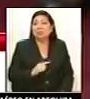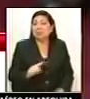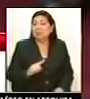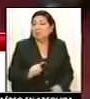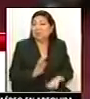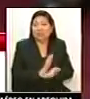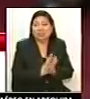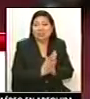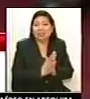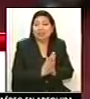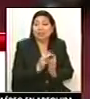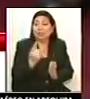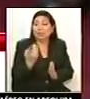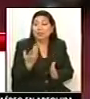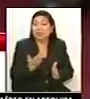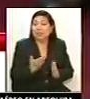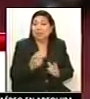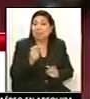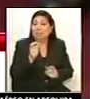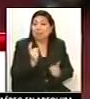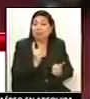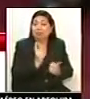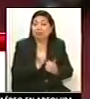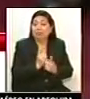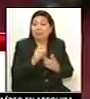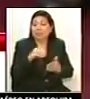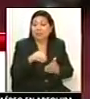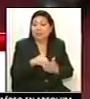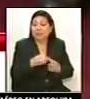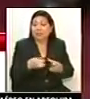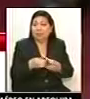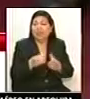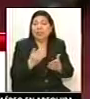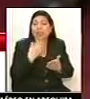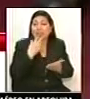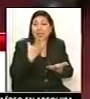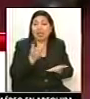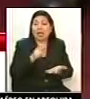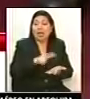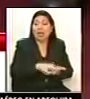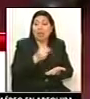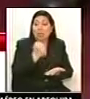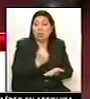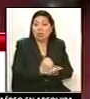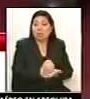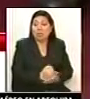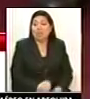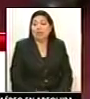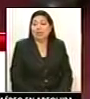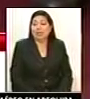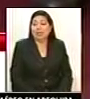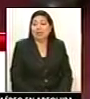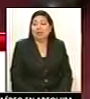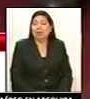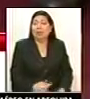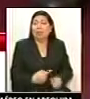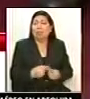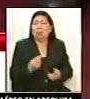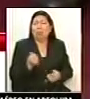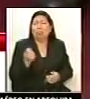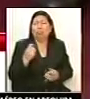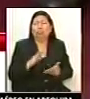nadie, solamente de la persona que ha presentado la propuesta y de la comisión que quiere aprobarla, se quiere hacer exoneraciones